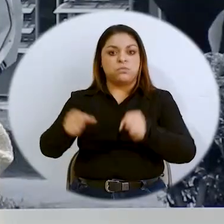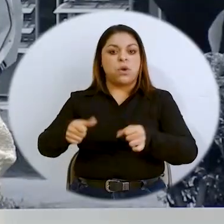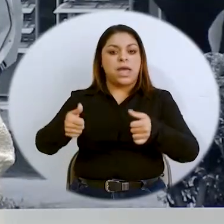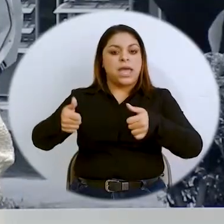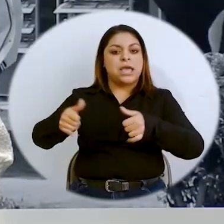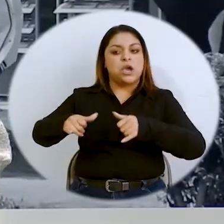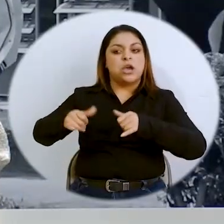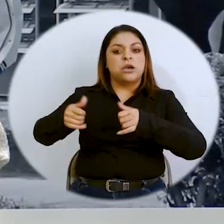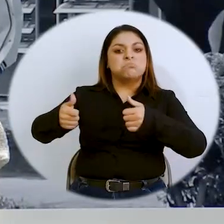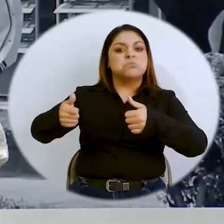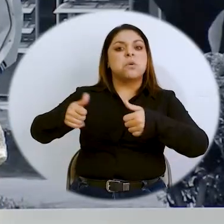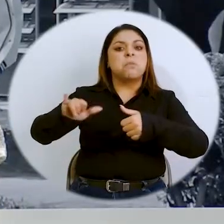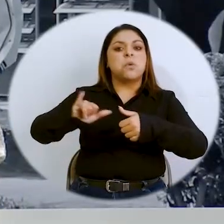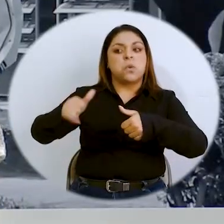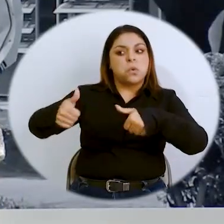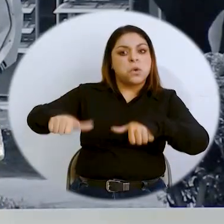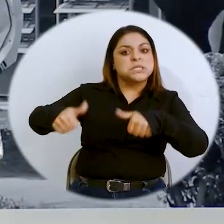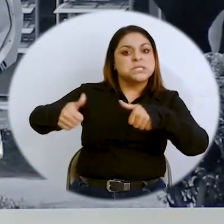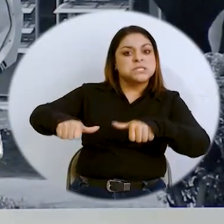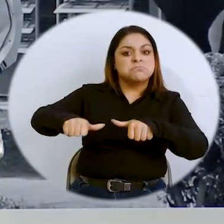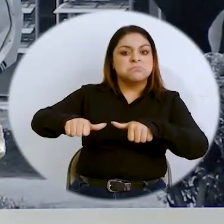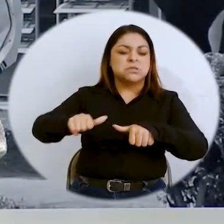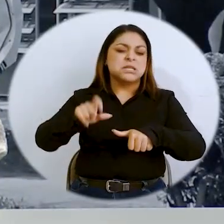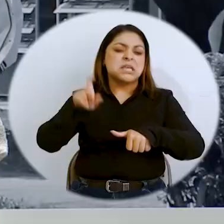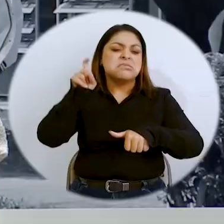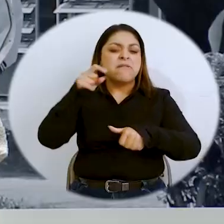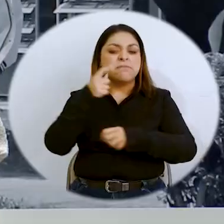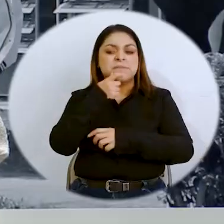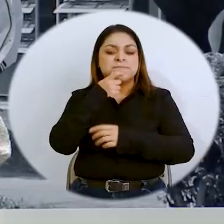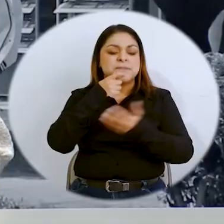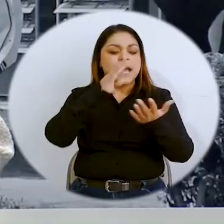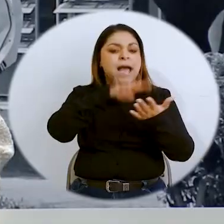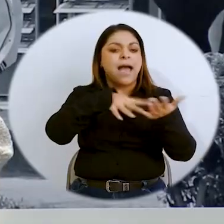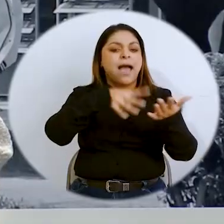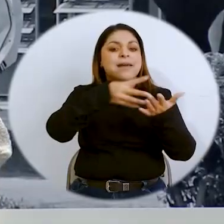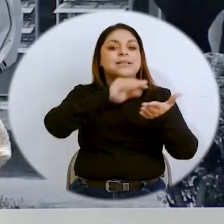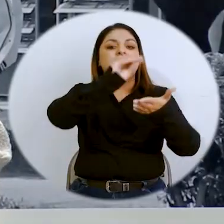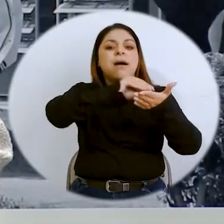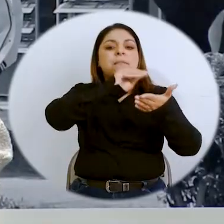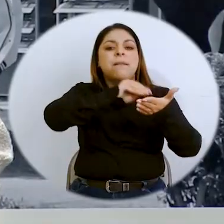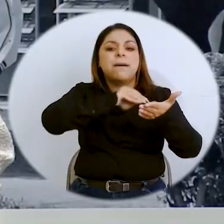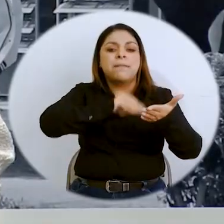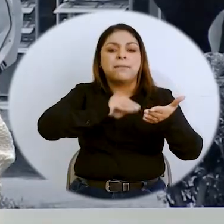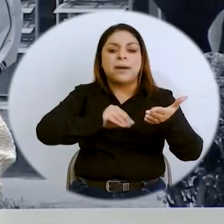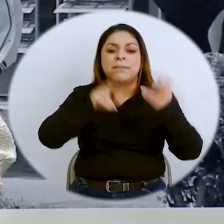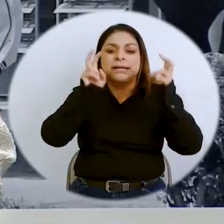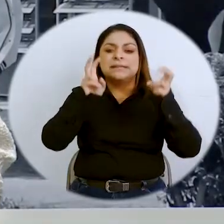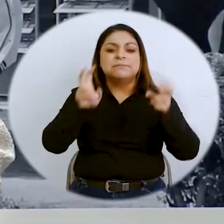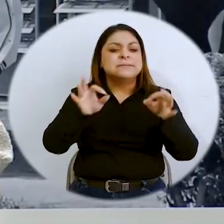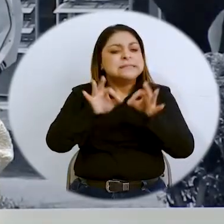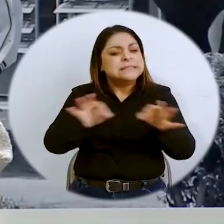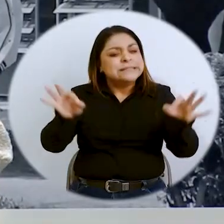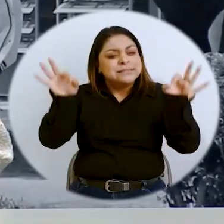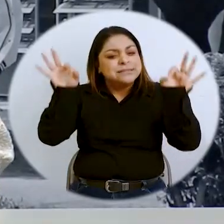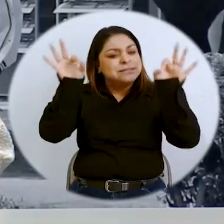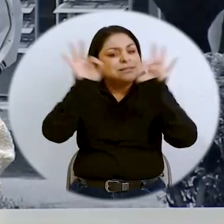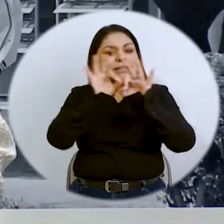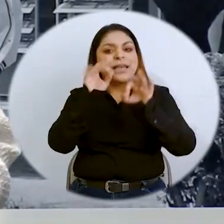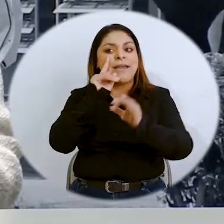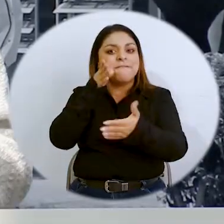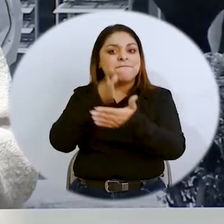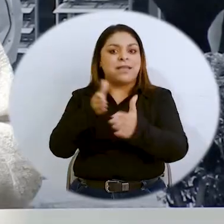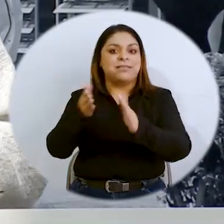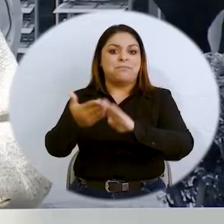algunos pueden coincidir. Entonces yo sí creo que hay que identificar esa agenda de temas que son impostergables, o sea, que afecta